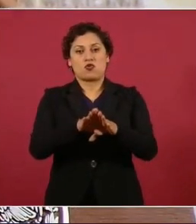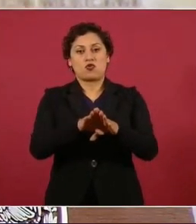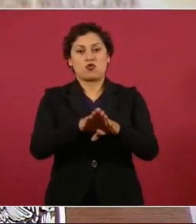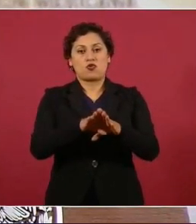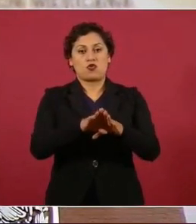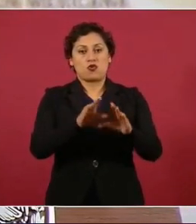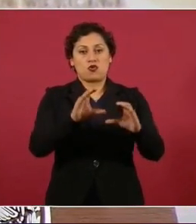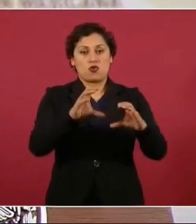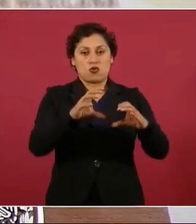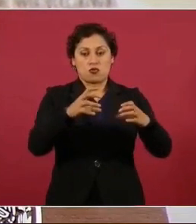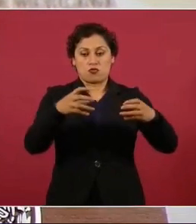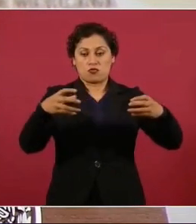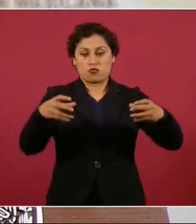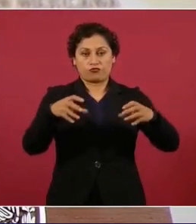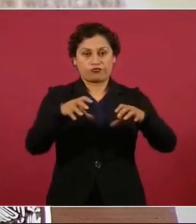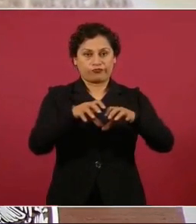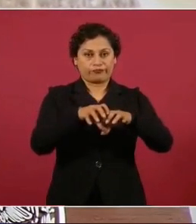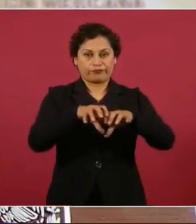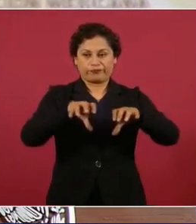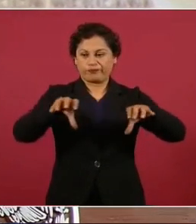muy afín